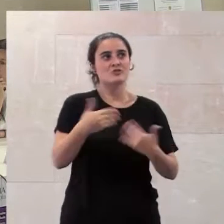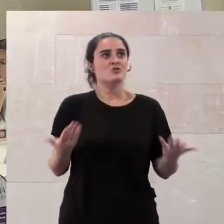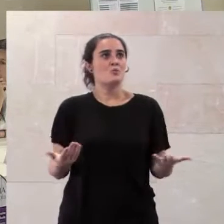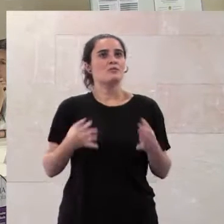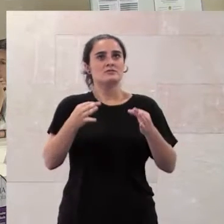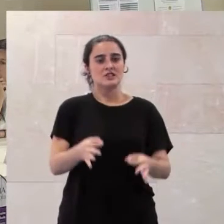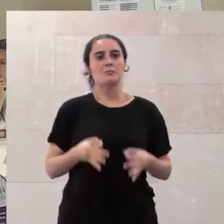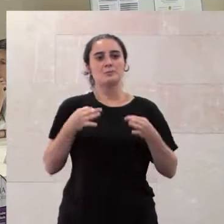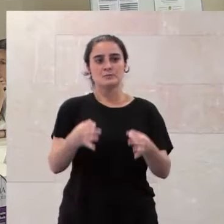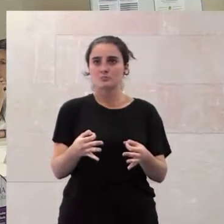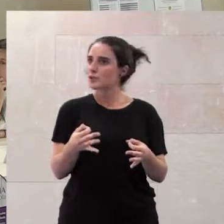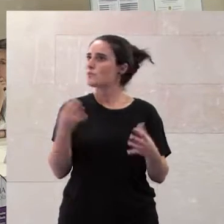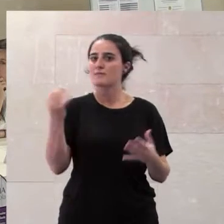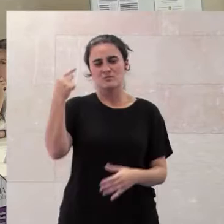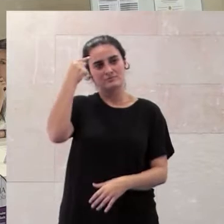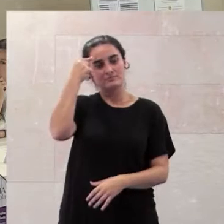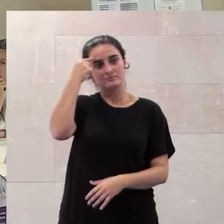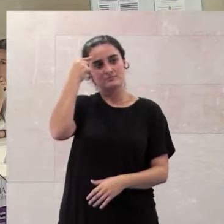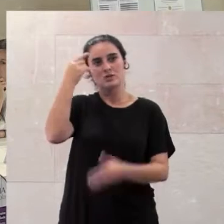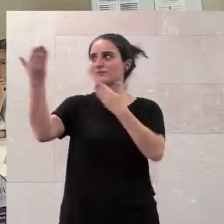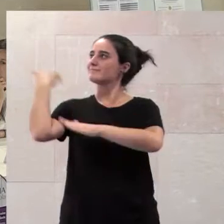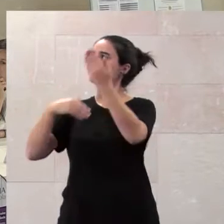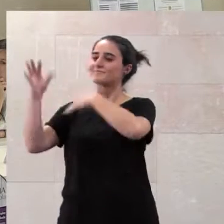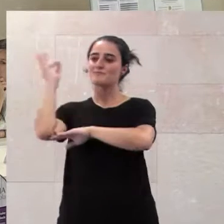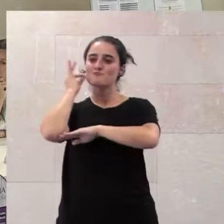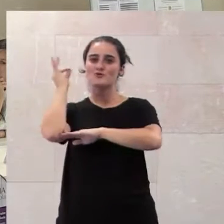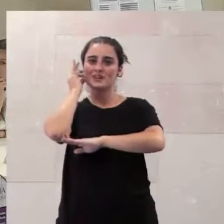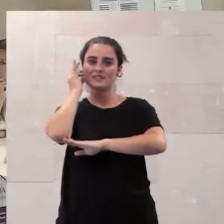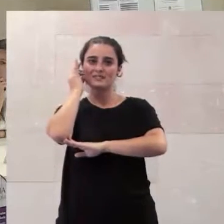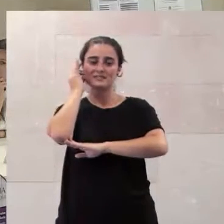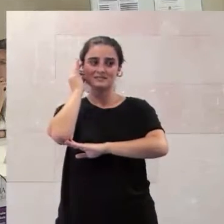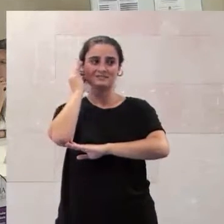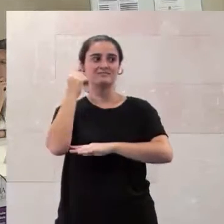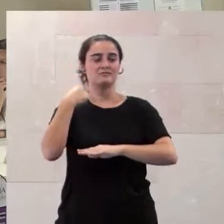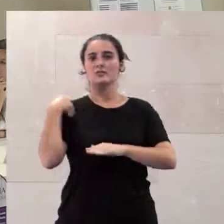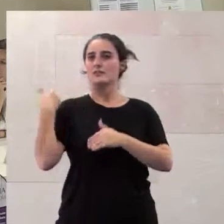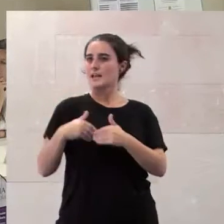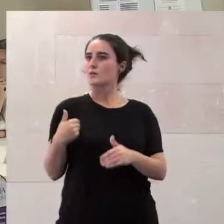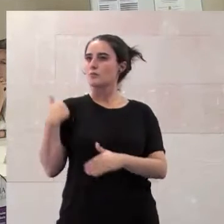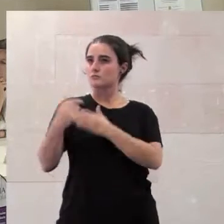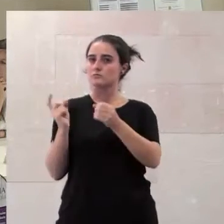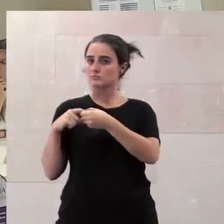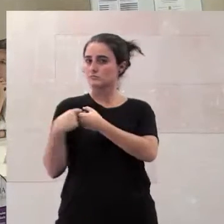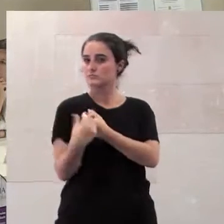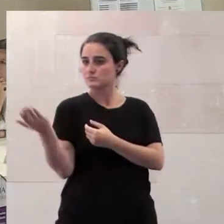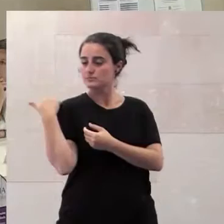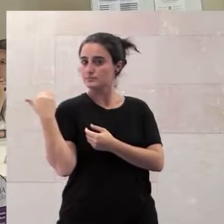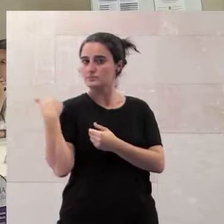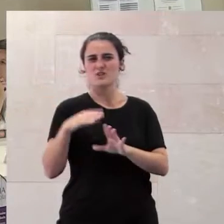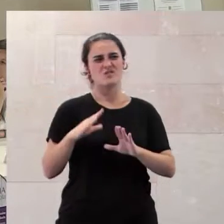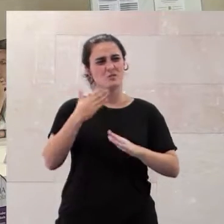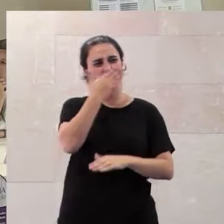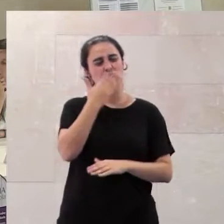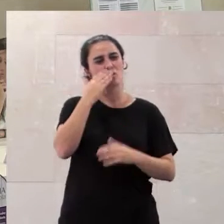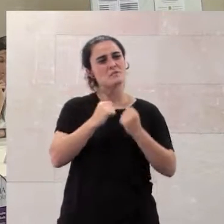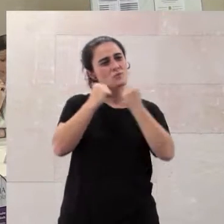guiño siempre a nuestras antecesoras, digo antecesoras porque a mí no me tocó tanto, pero estoy en ello, ¿no? Creo realmente que la Escuela de Empoderamiento es un